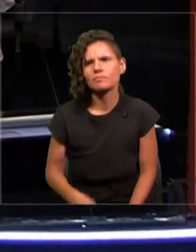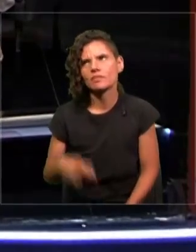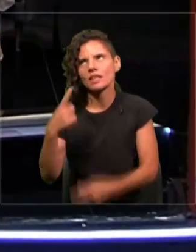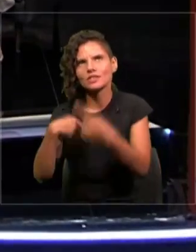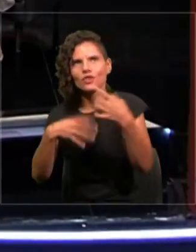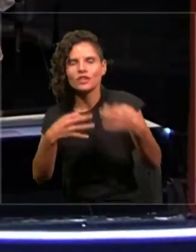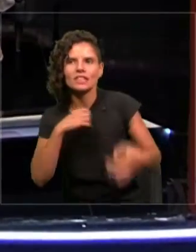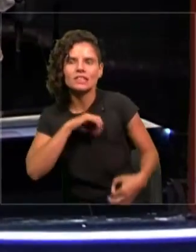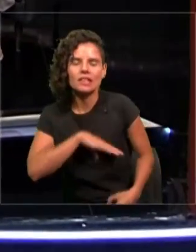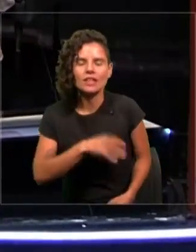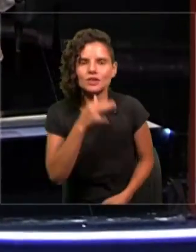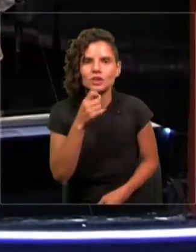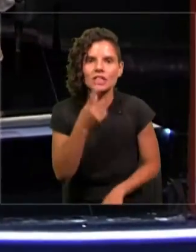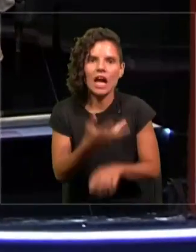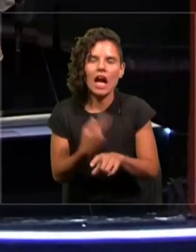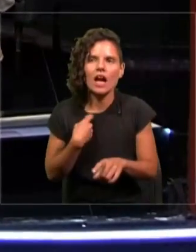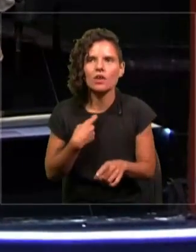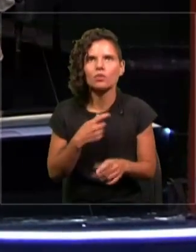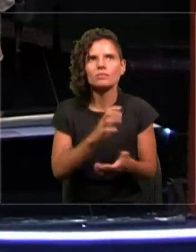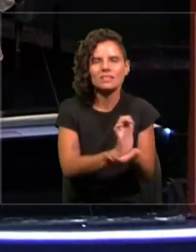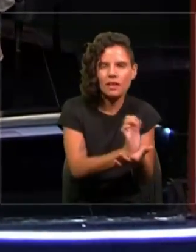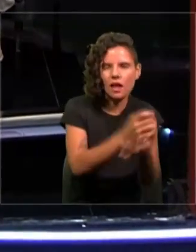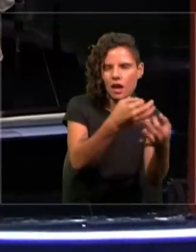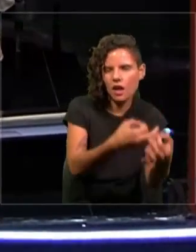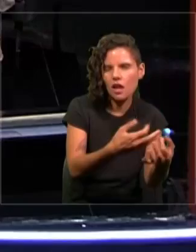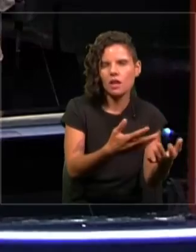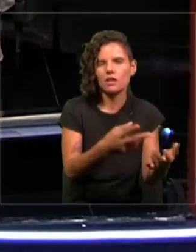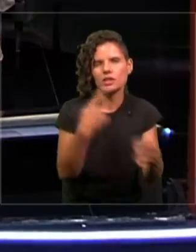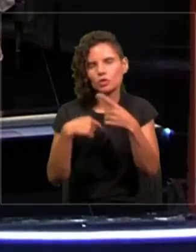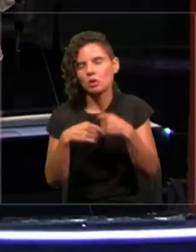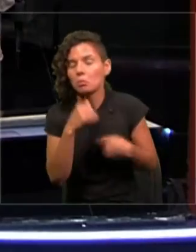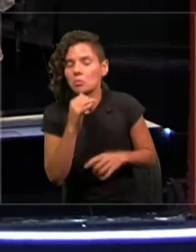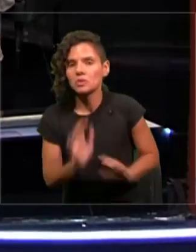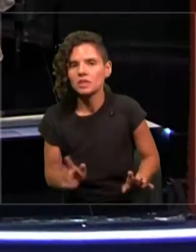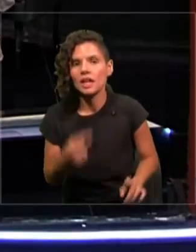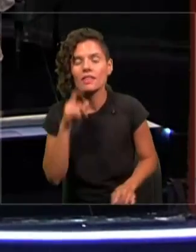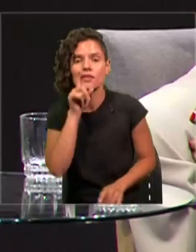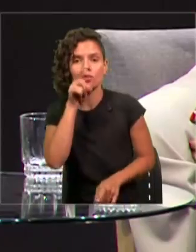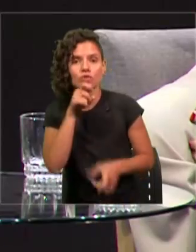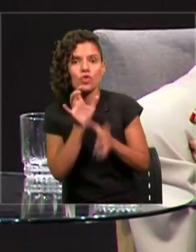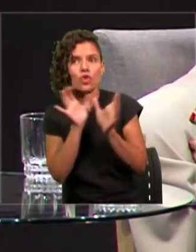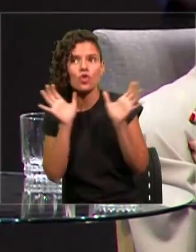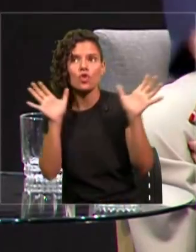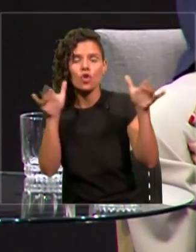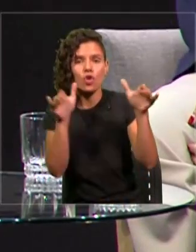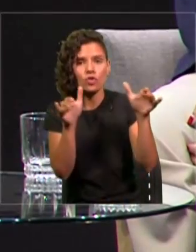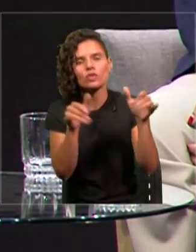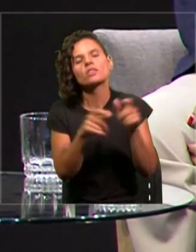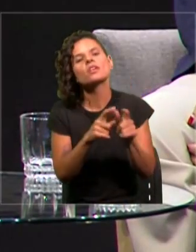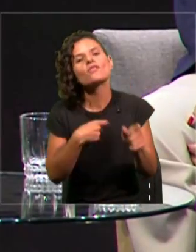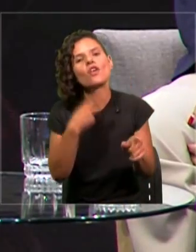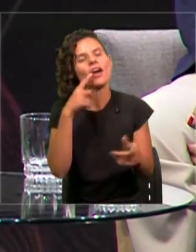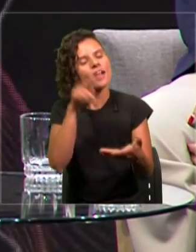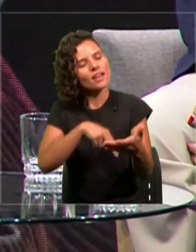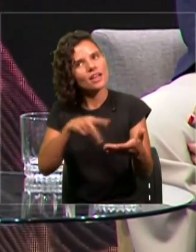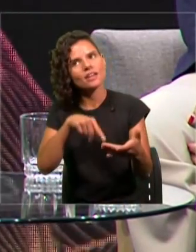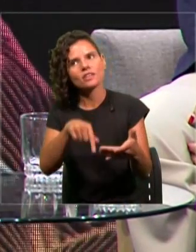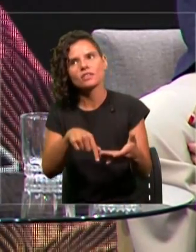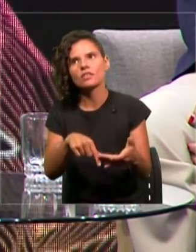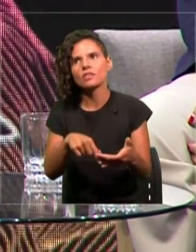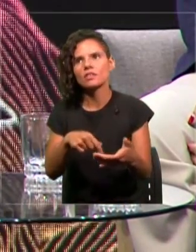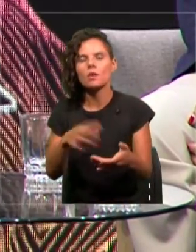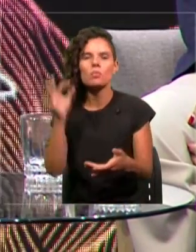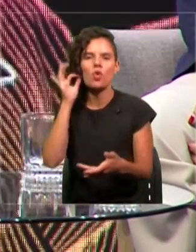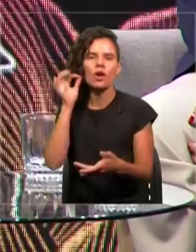oficial o estatal o como sea, entendiendo así el cóndor, les quiero leer la parte final de esto, que me lo regaló además